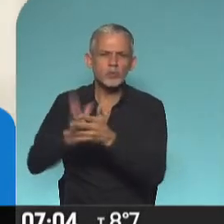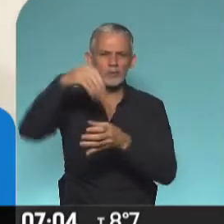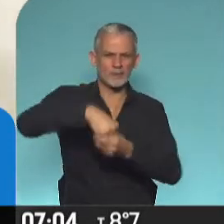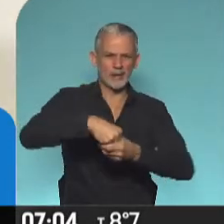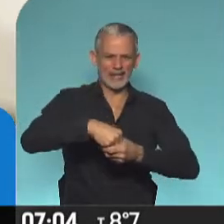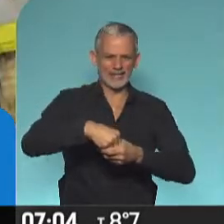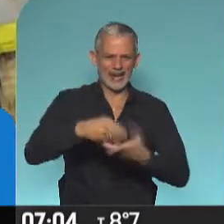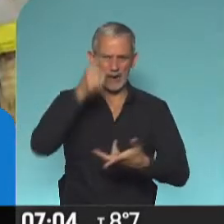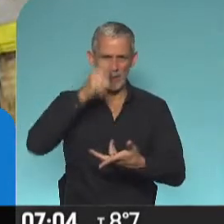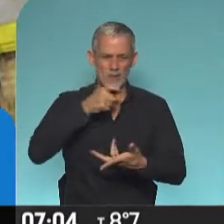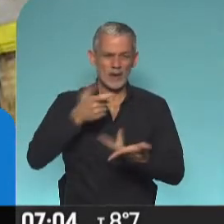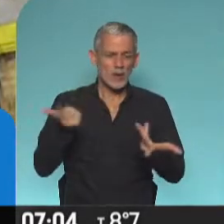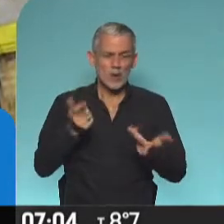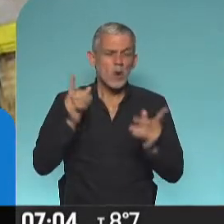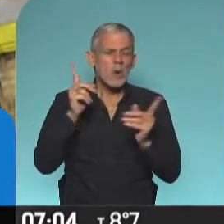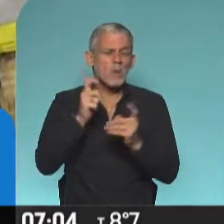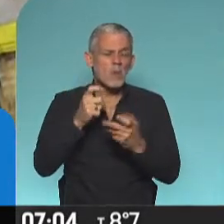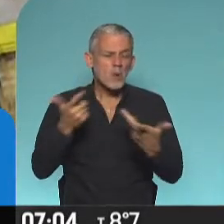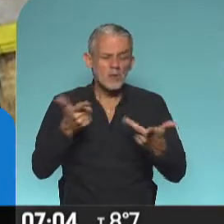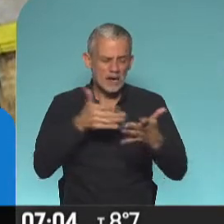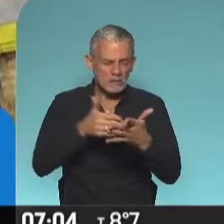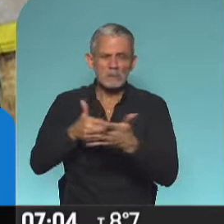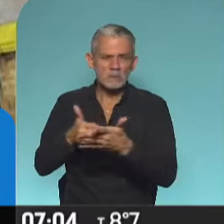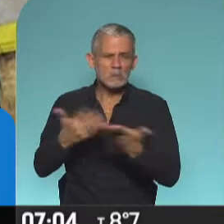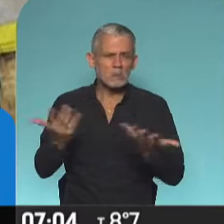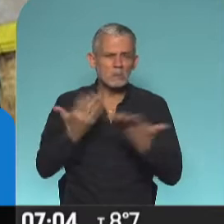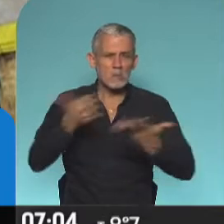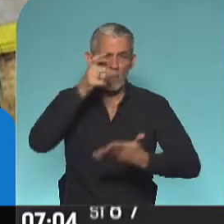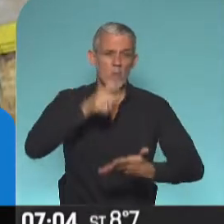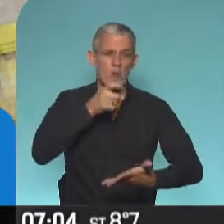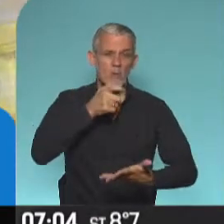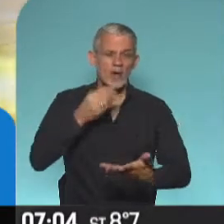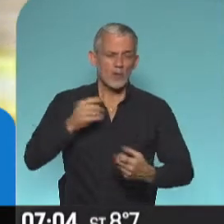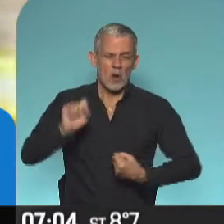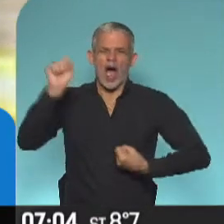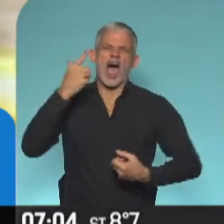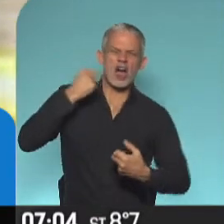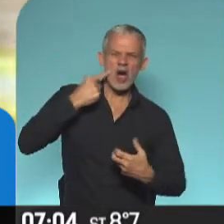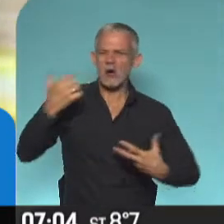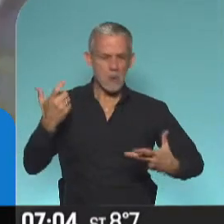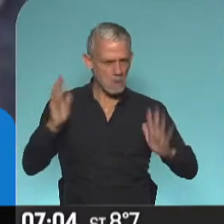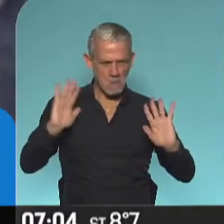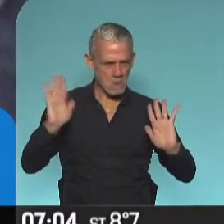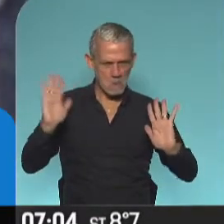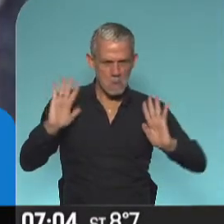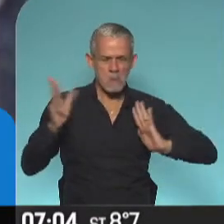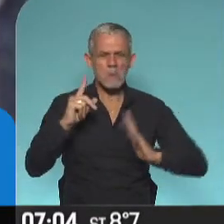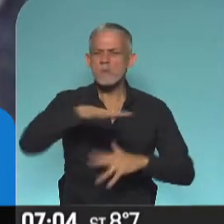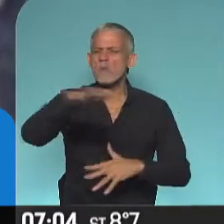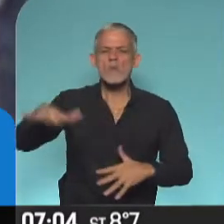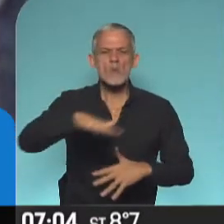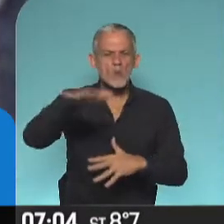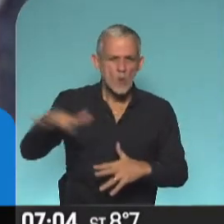integrarse. No hay dificultades desde el punto de vista de la concepción del bombero como un héroe masculino, en los